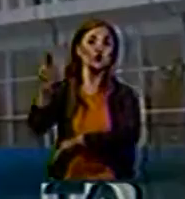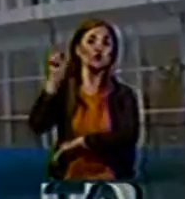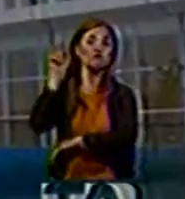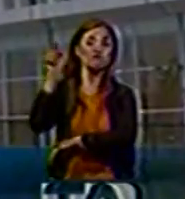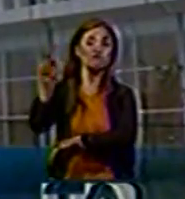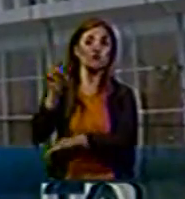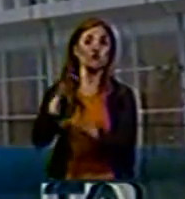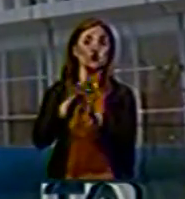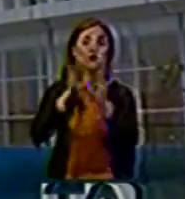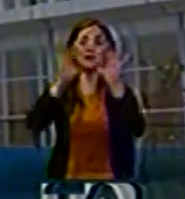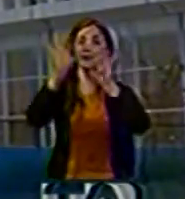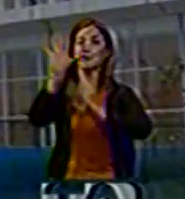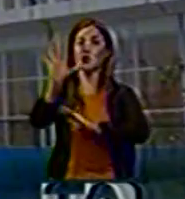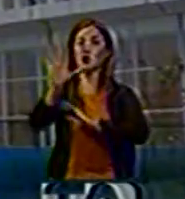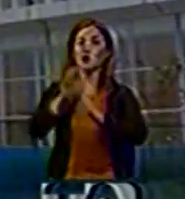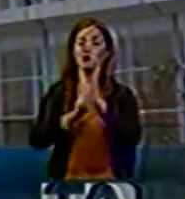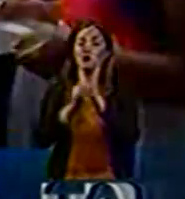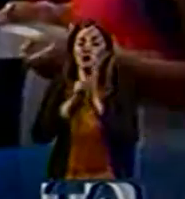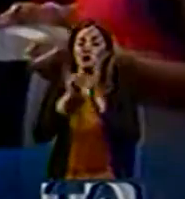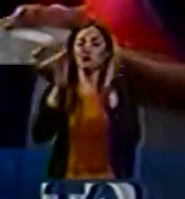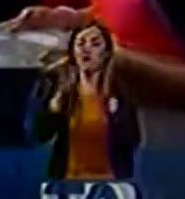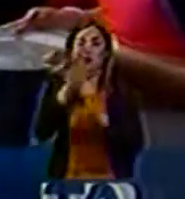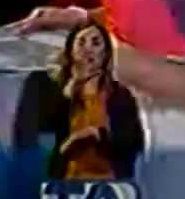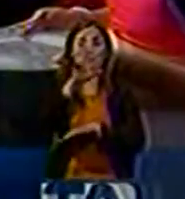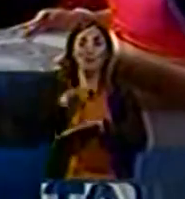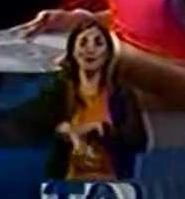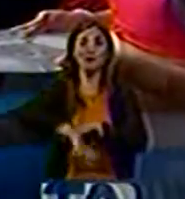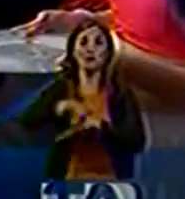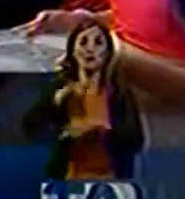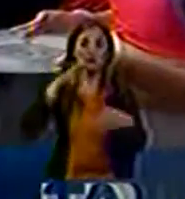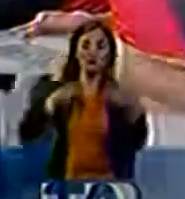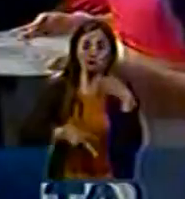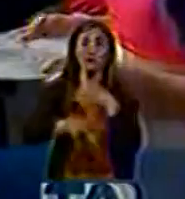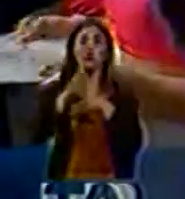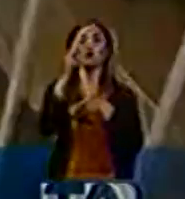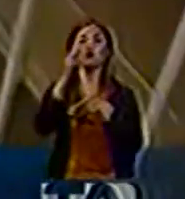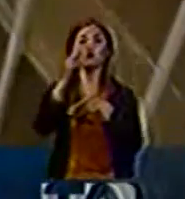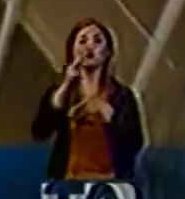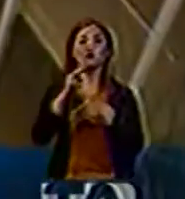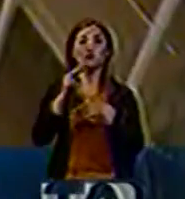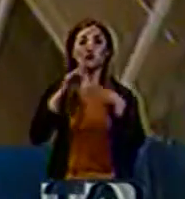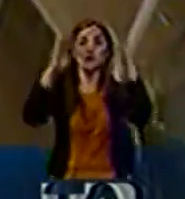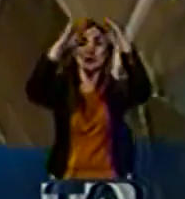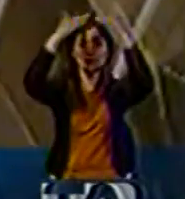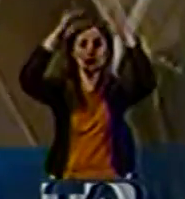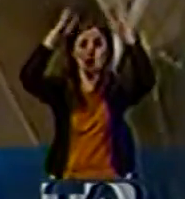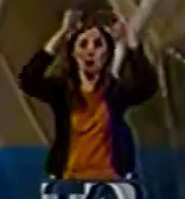donde funcionan 5 ministerios. 3 meses después de la inauguración, una